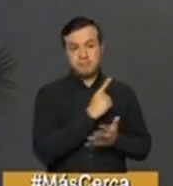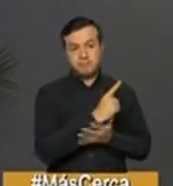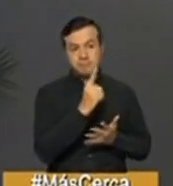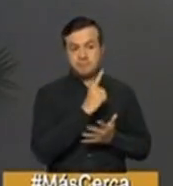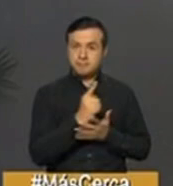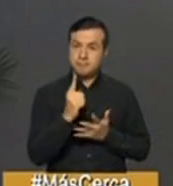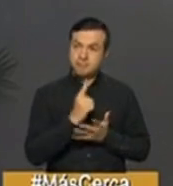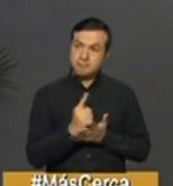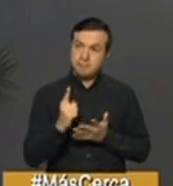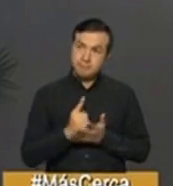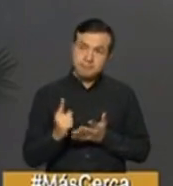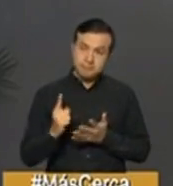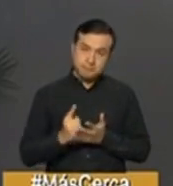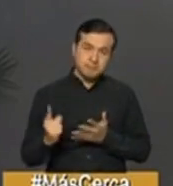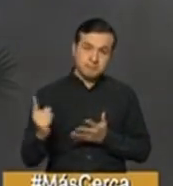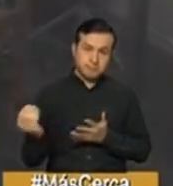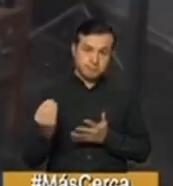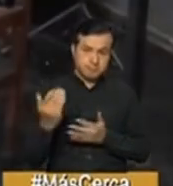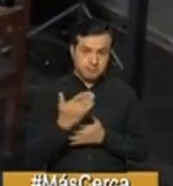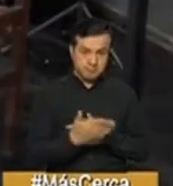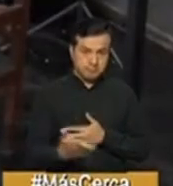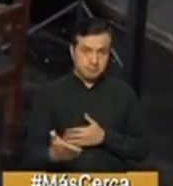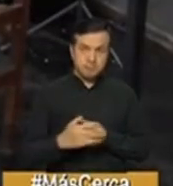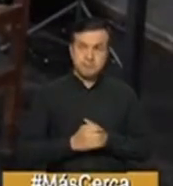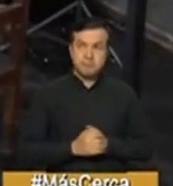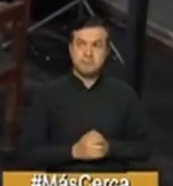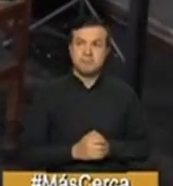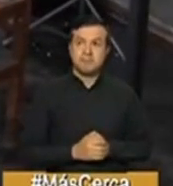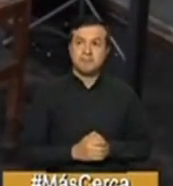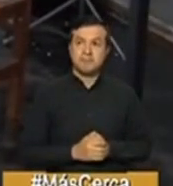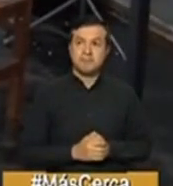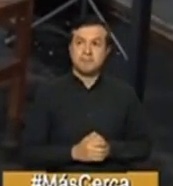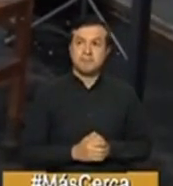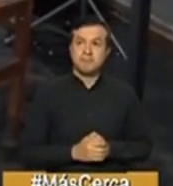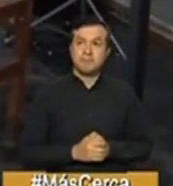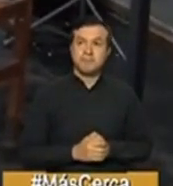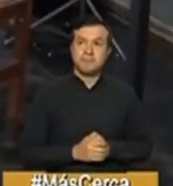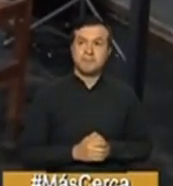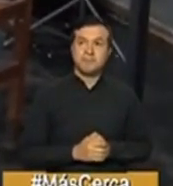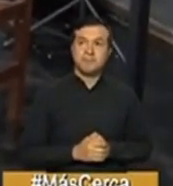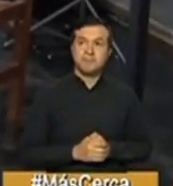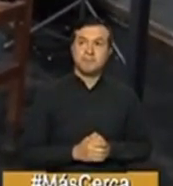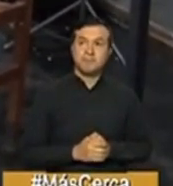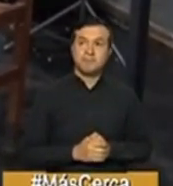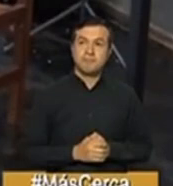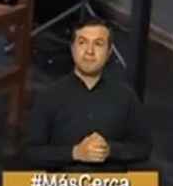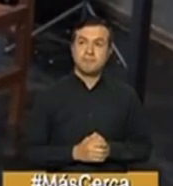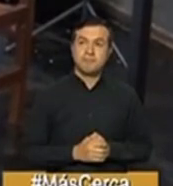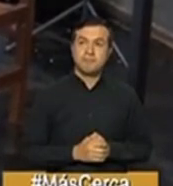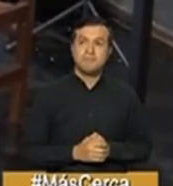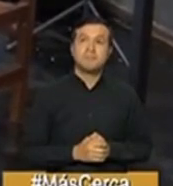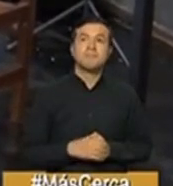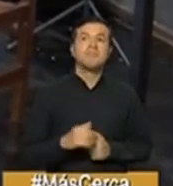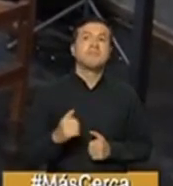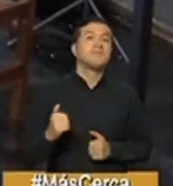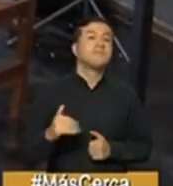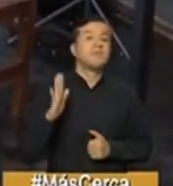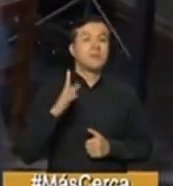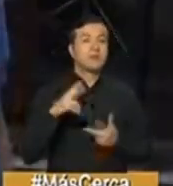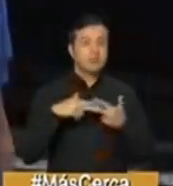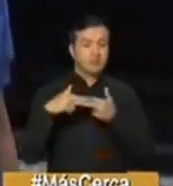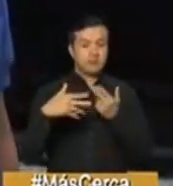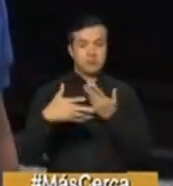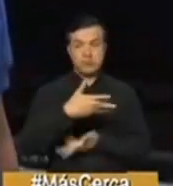uno de los chicos. Para los jóvenes, la música les permite una mayor relación